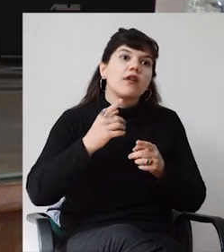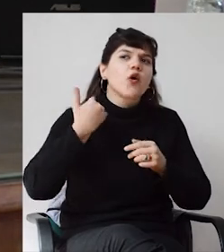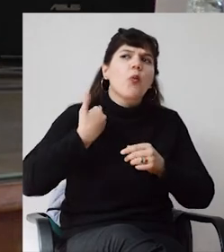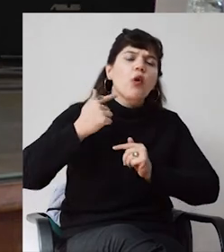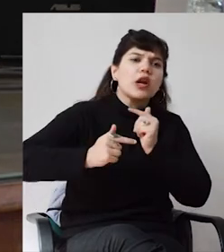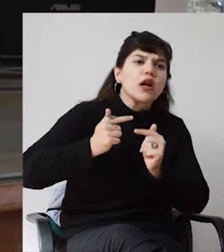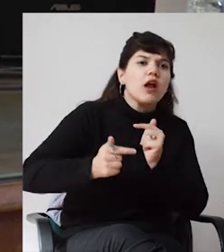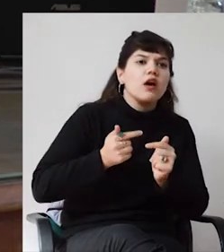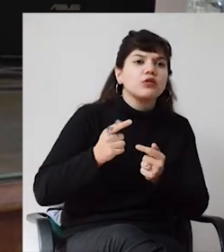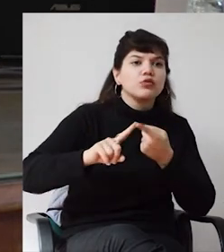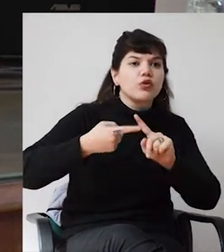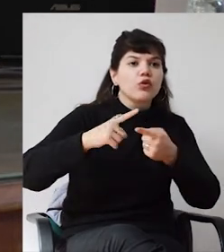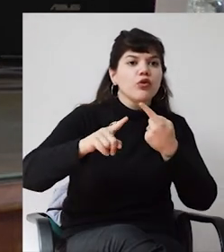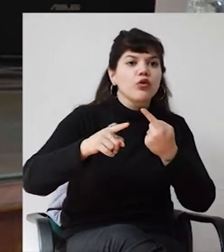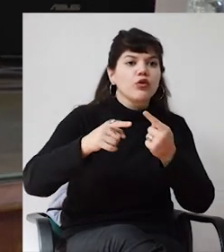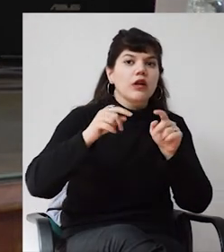cuál es